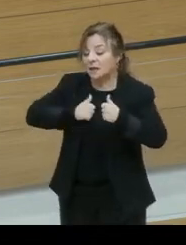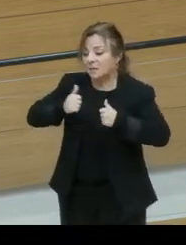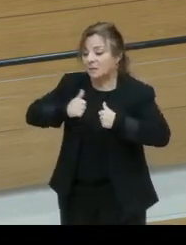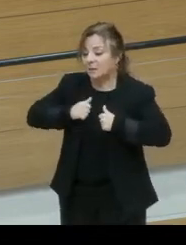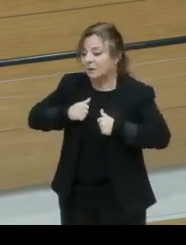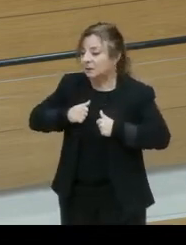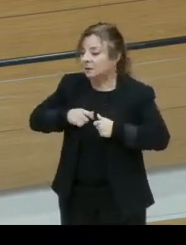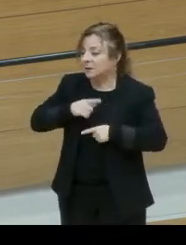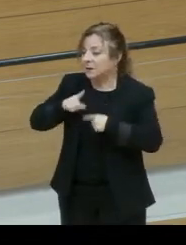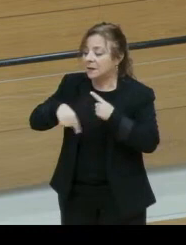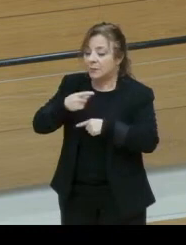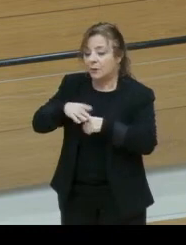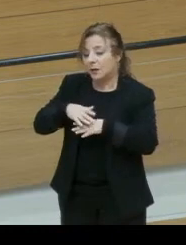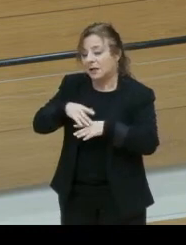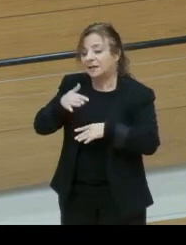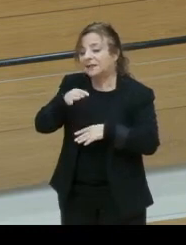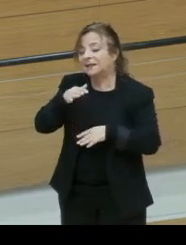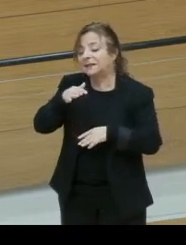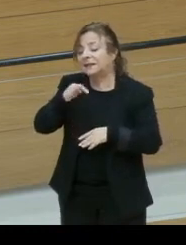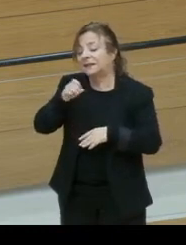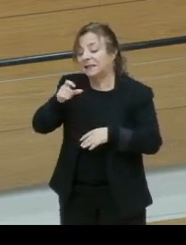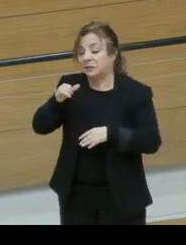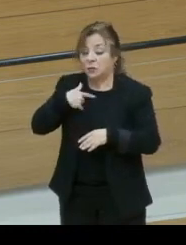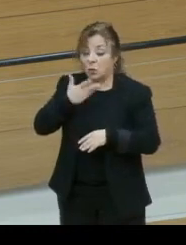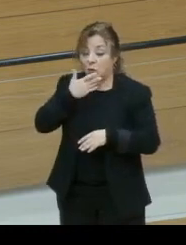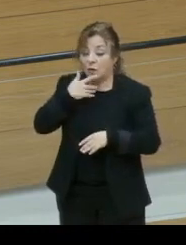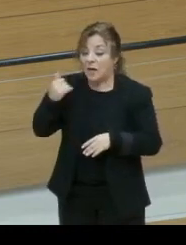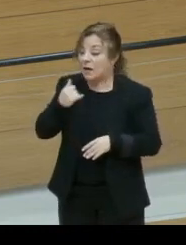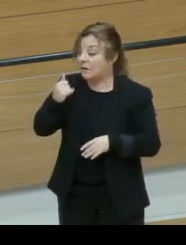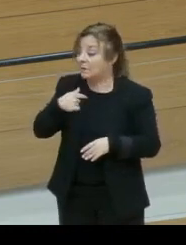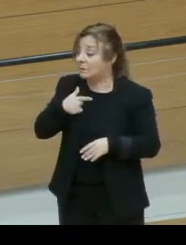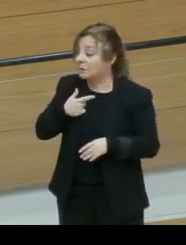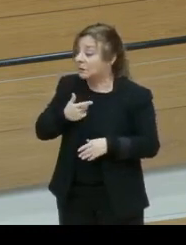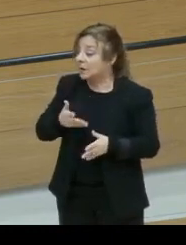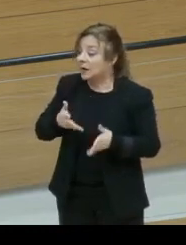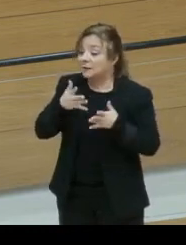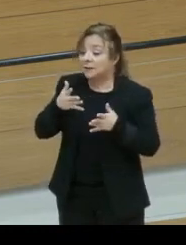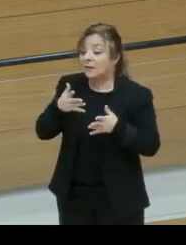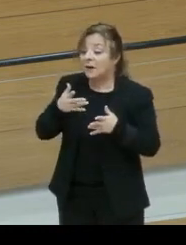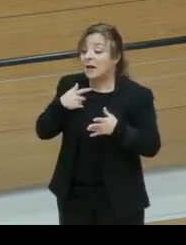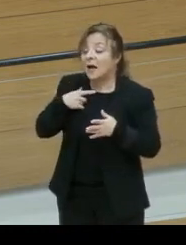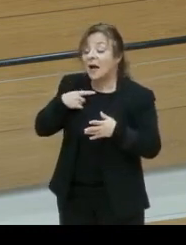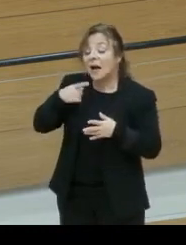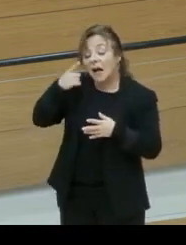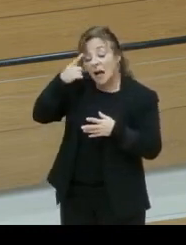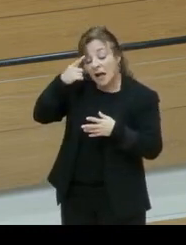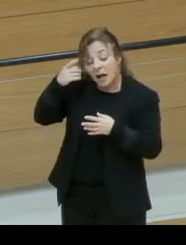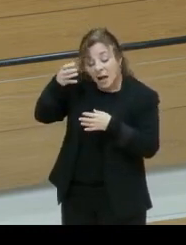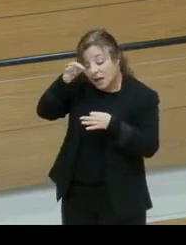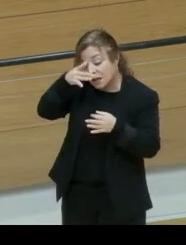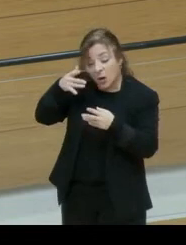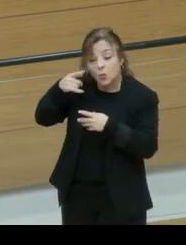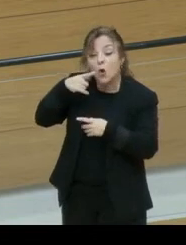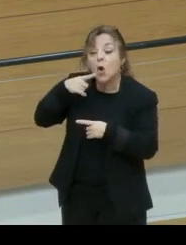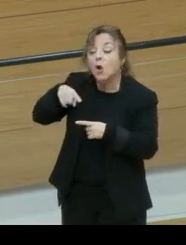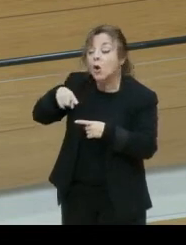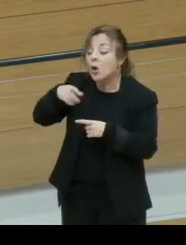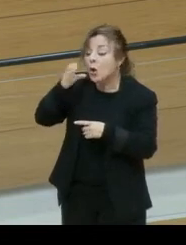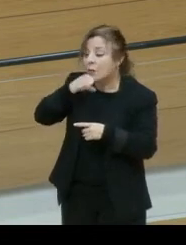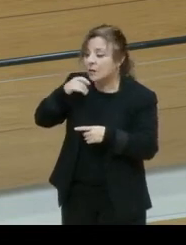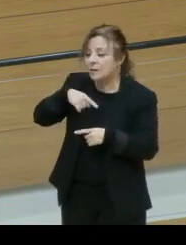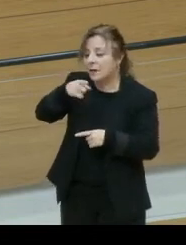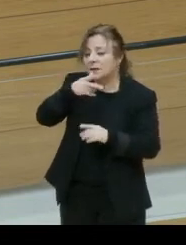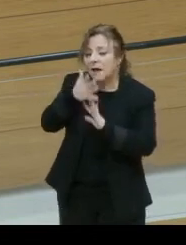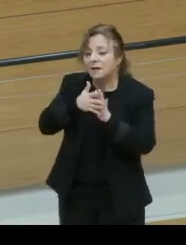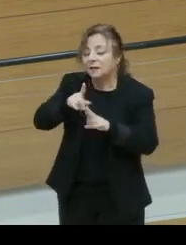ya lo alargas con la tesis. Y conocí a mi jefa y a mí me encantaba la neurociencia y vi que ella hacía cáncer